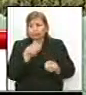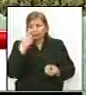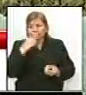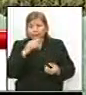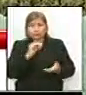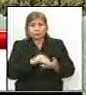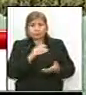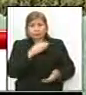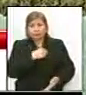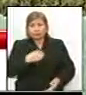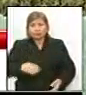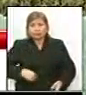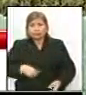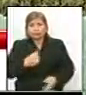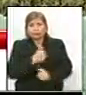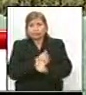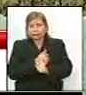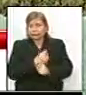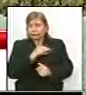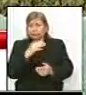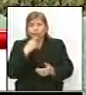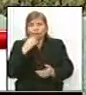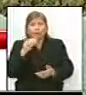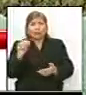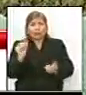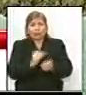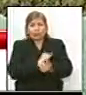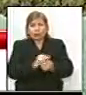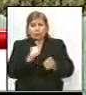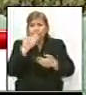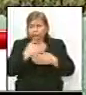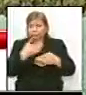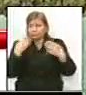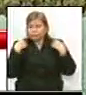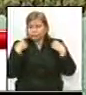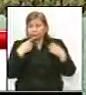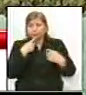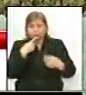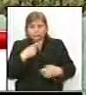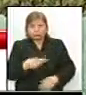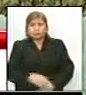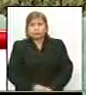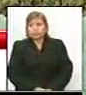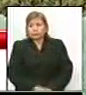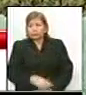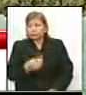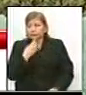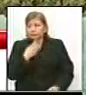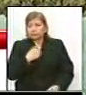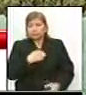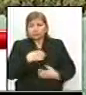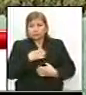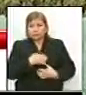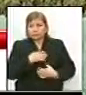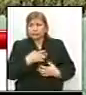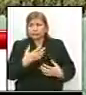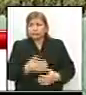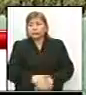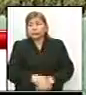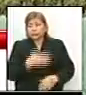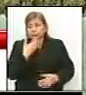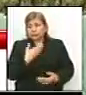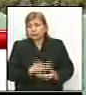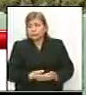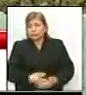su ministerio acá en Ayacucho, en cualquier sitio, y le voy a romper las lunas. Así se lo va a decir, señora. porque me da mucha cólera.